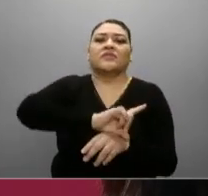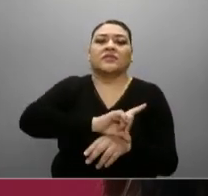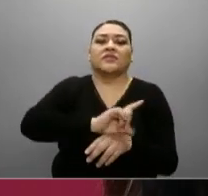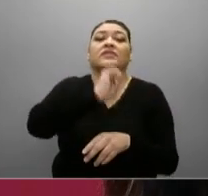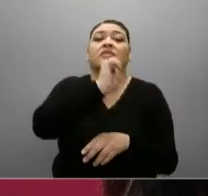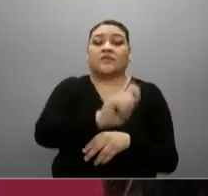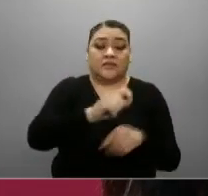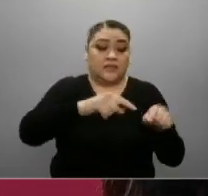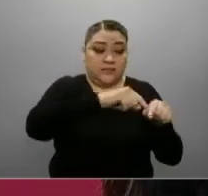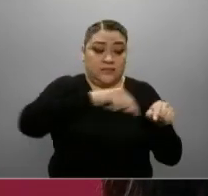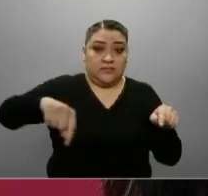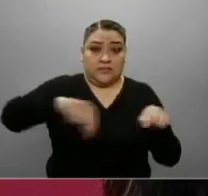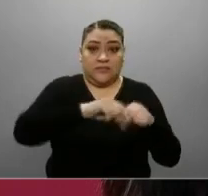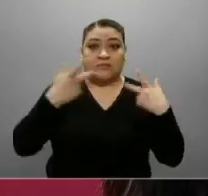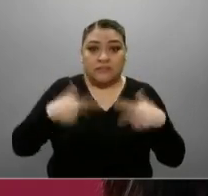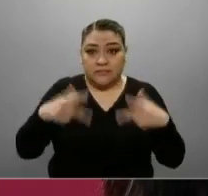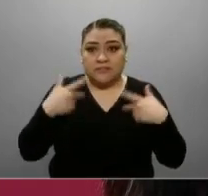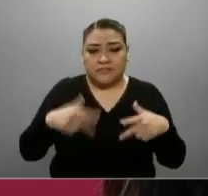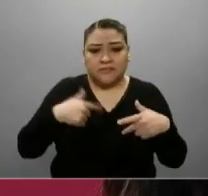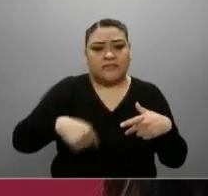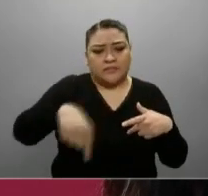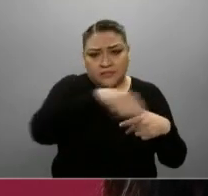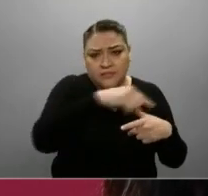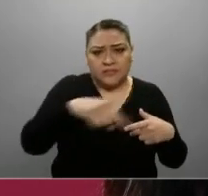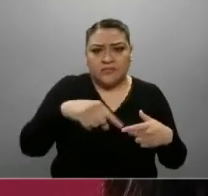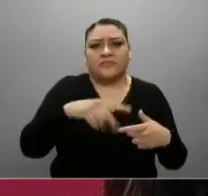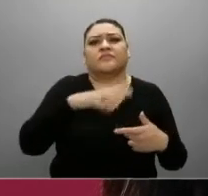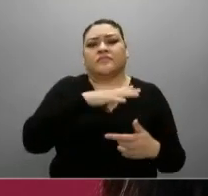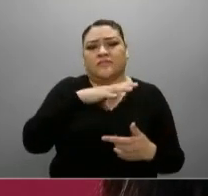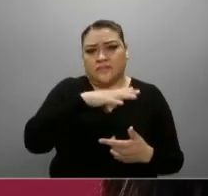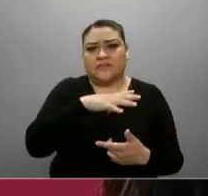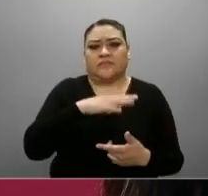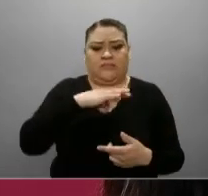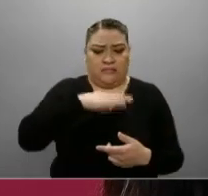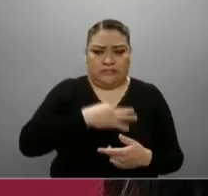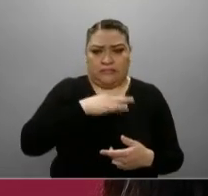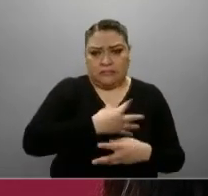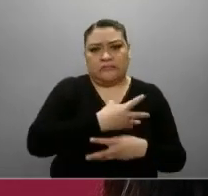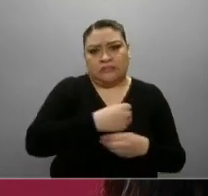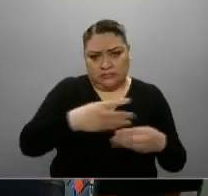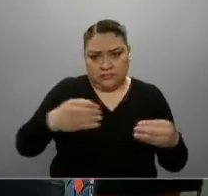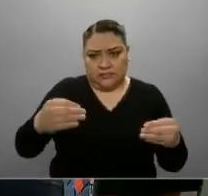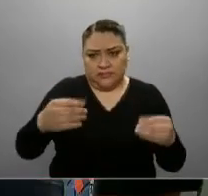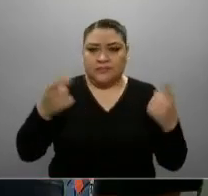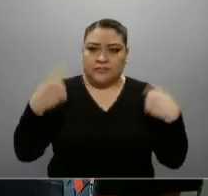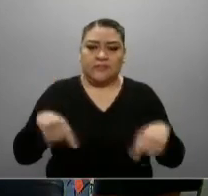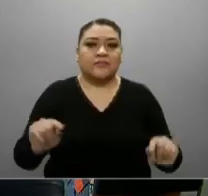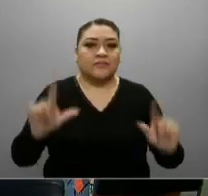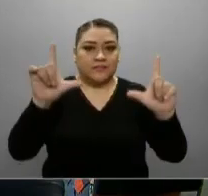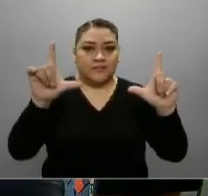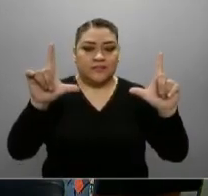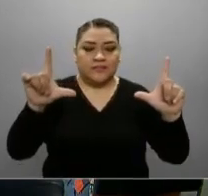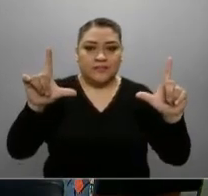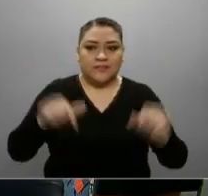las personas que están activamente contribuyendo a la infección. La siguiente, por favor.